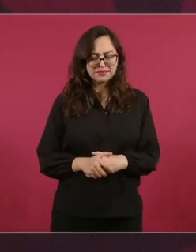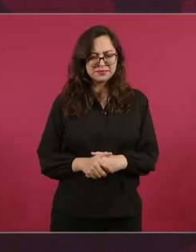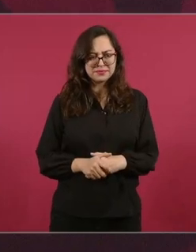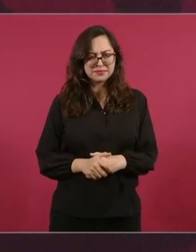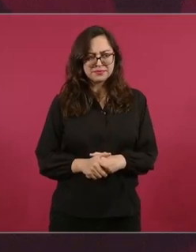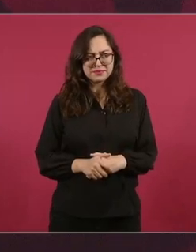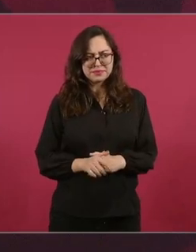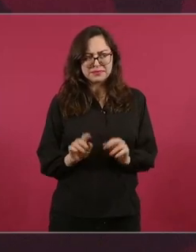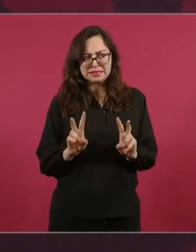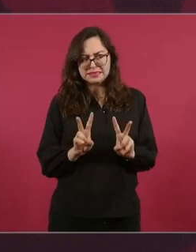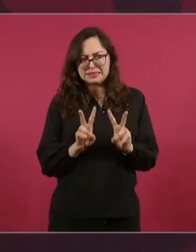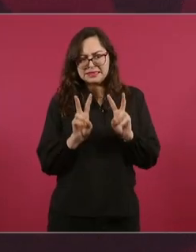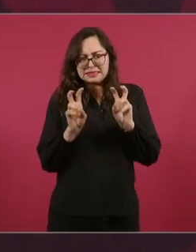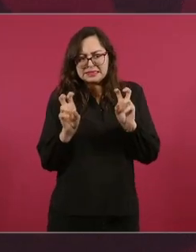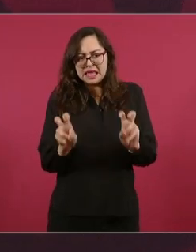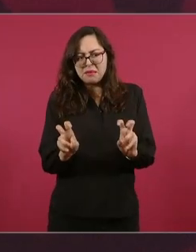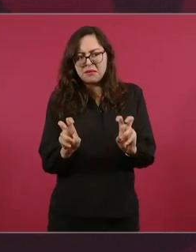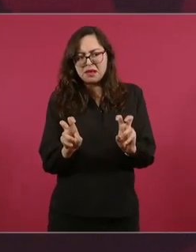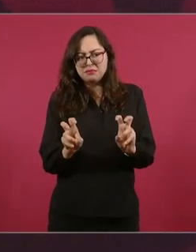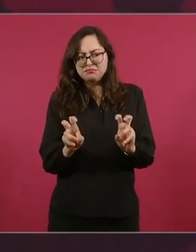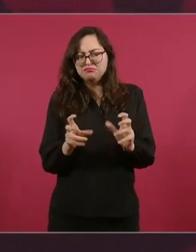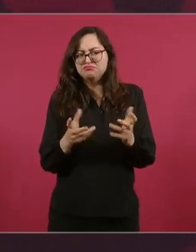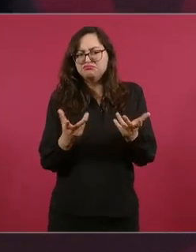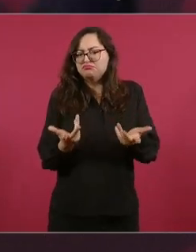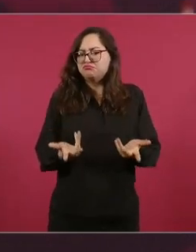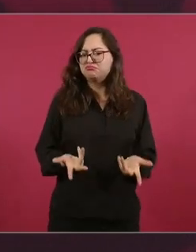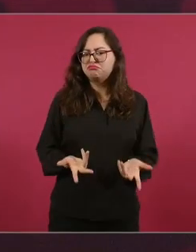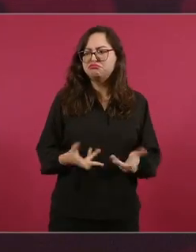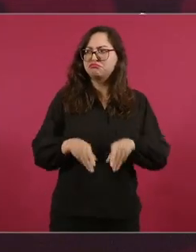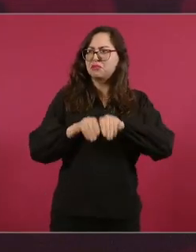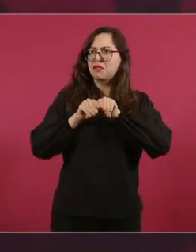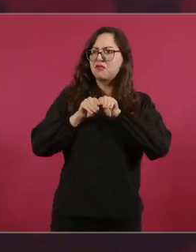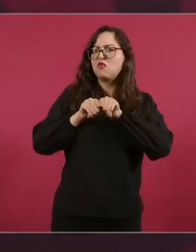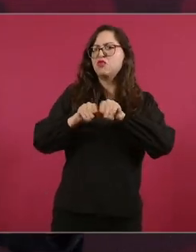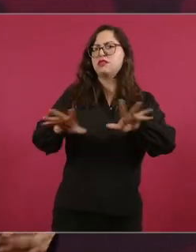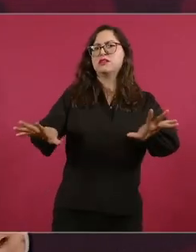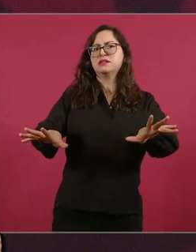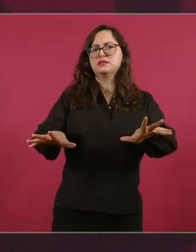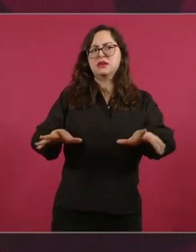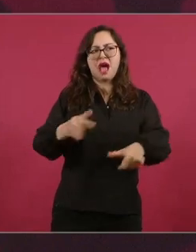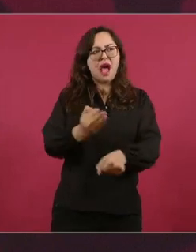retomar este tema y sobre todo darlo a conocer